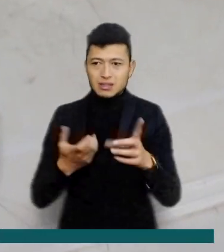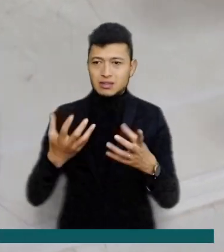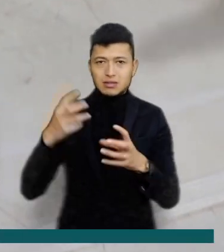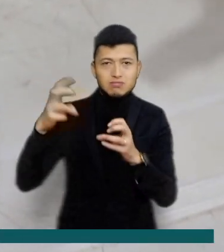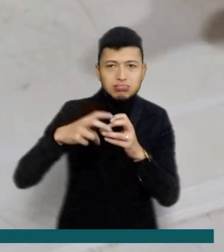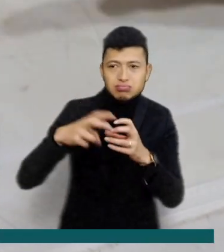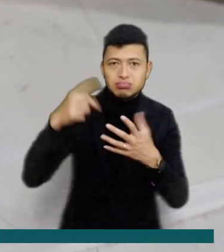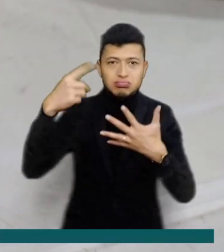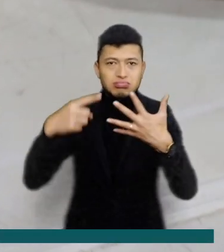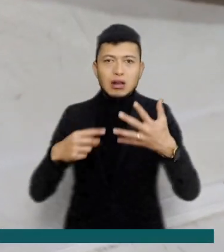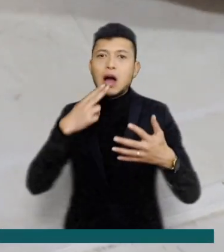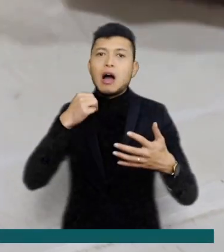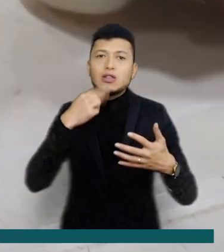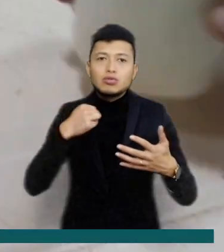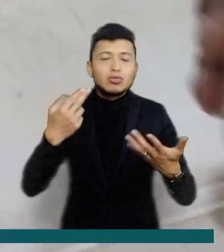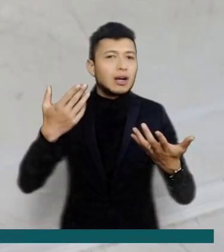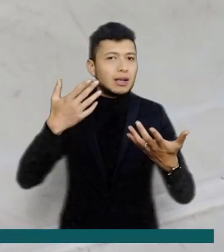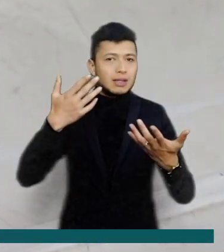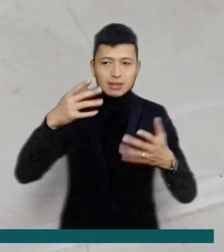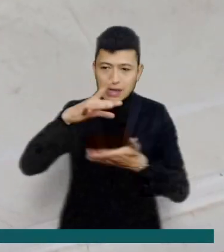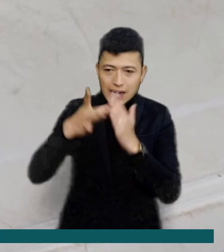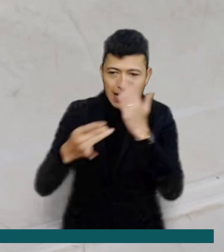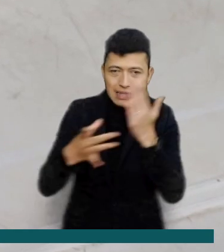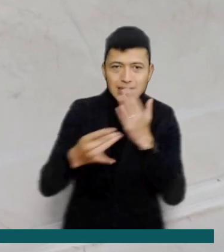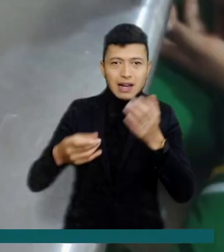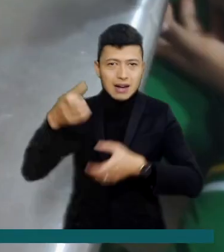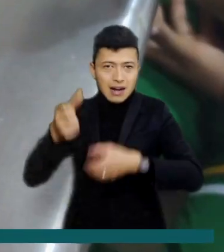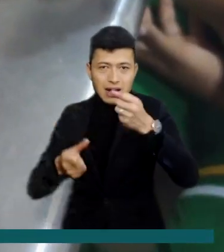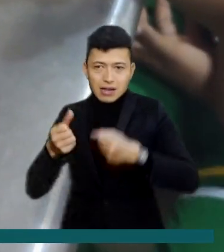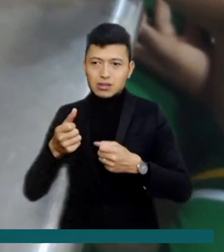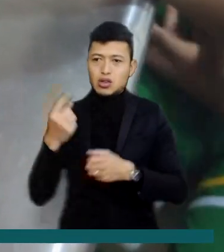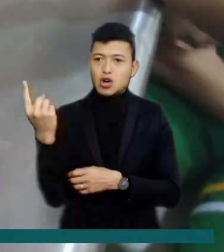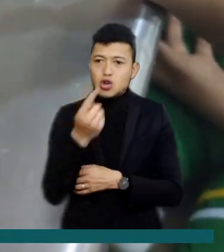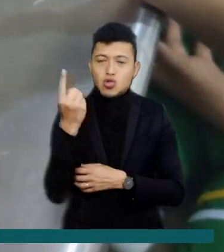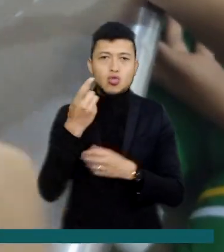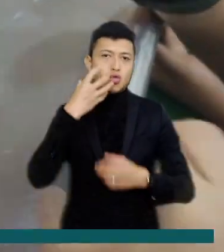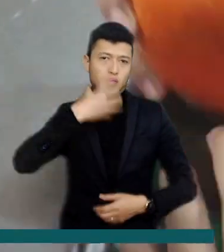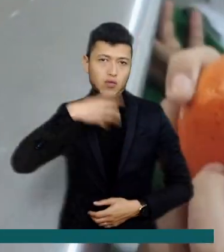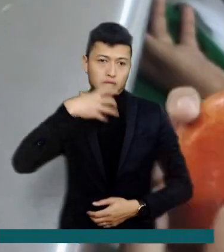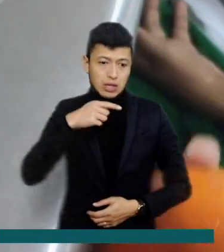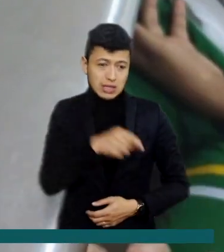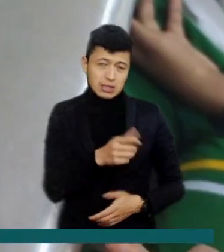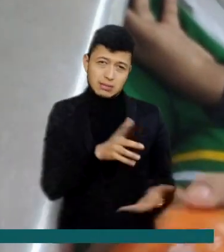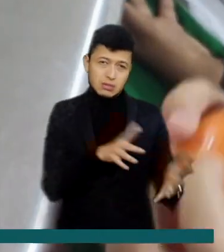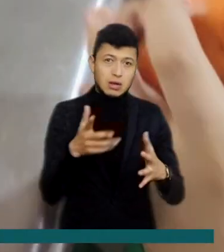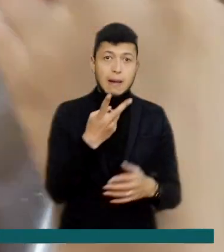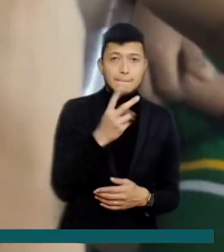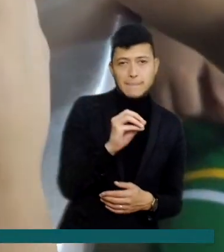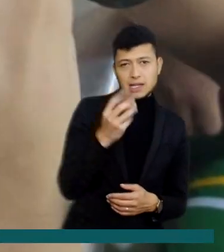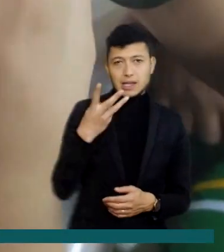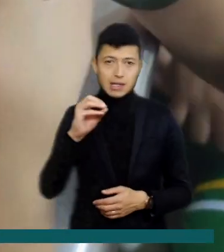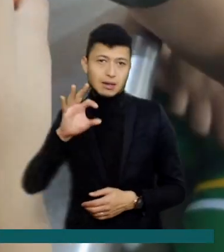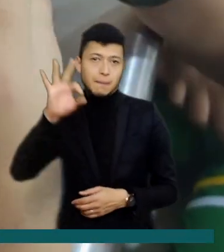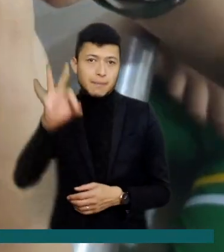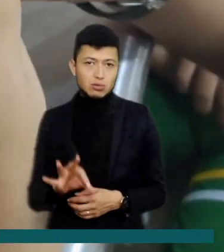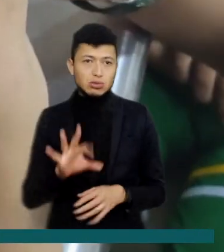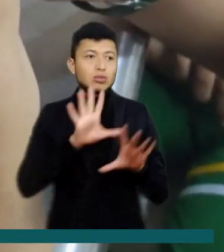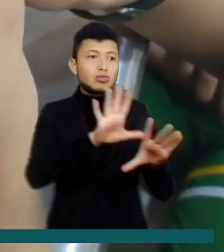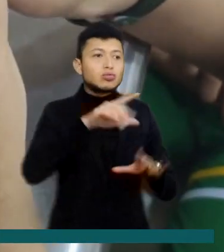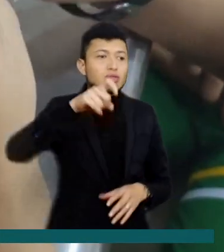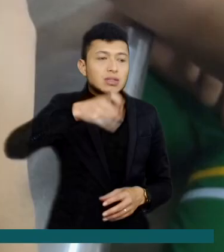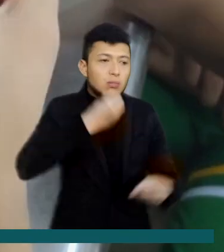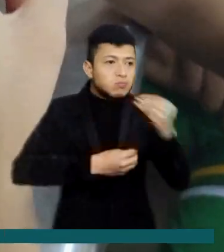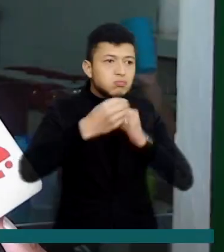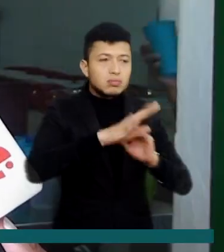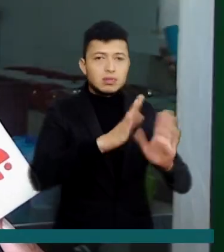tubérculos, verduras, azúcares, grasas, lácteos, jugos y frutas, cubriendo entre el 20 al 30% del requerimiento nutricional de